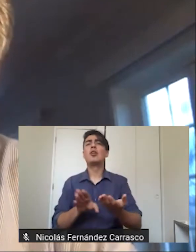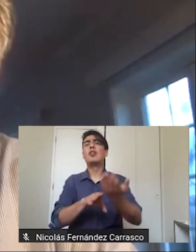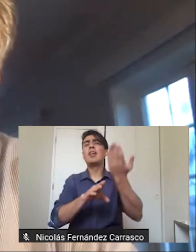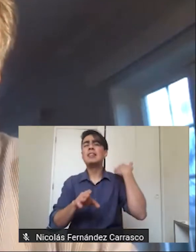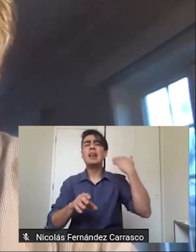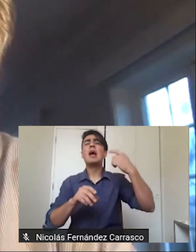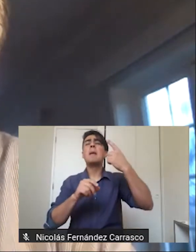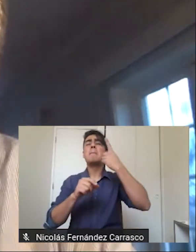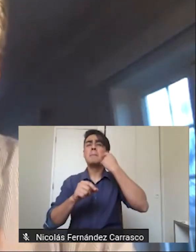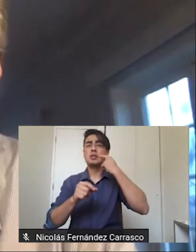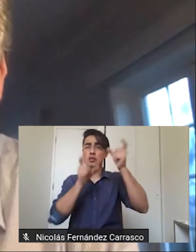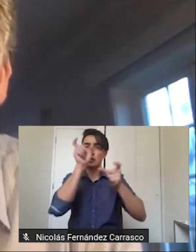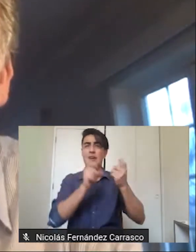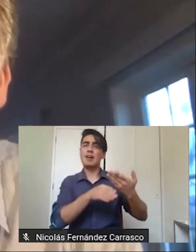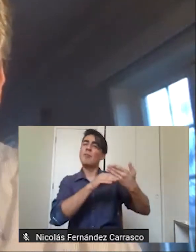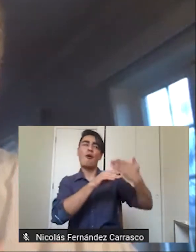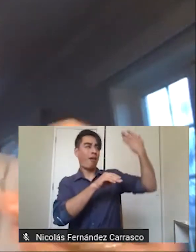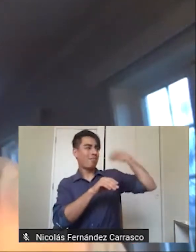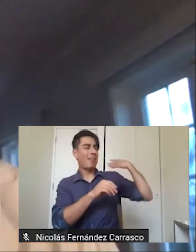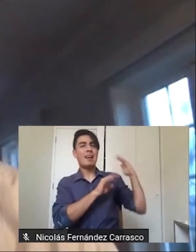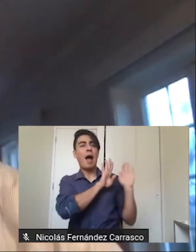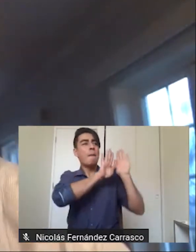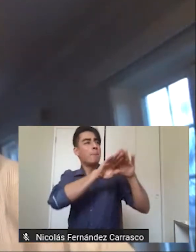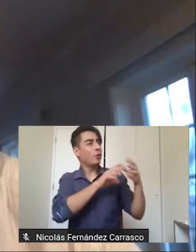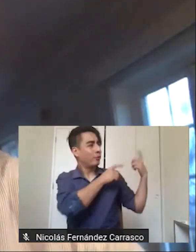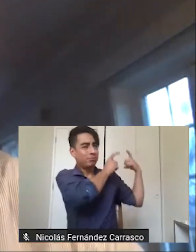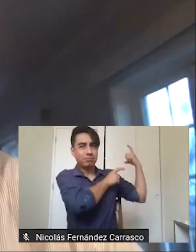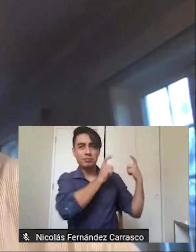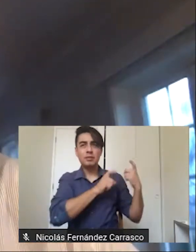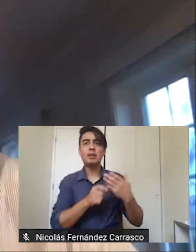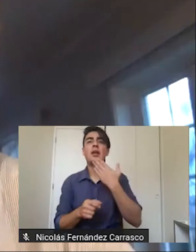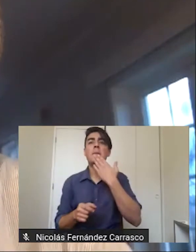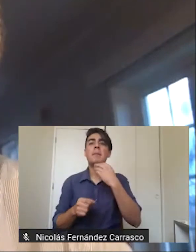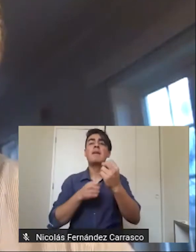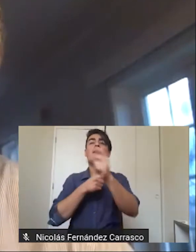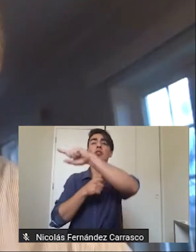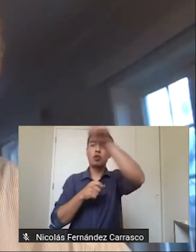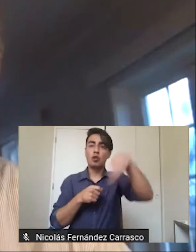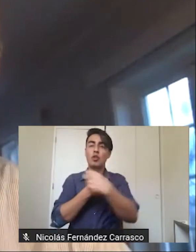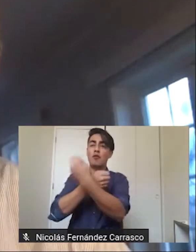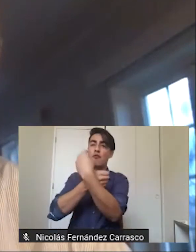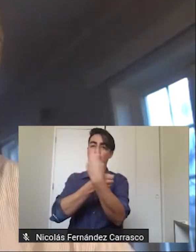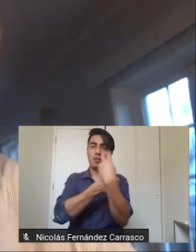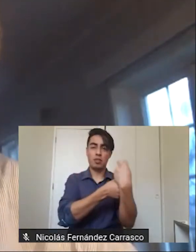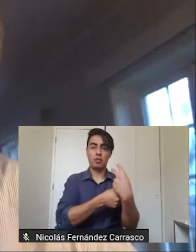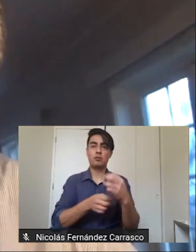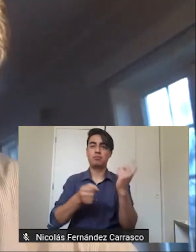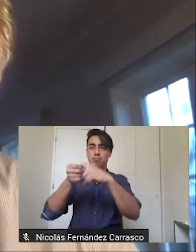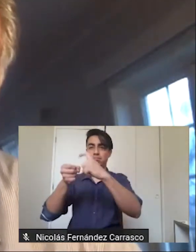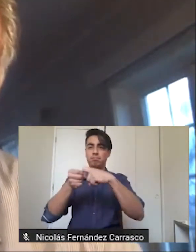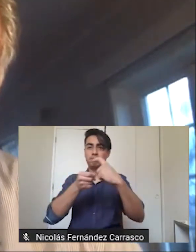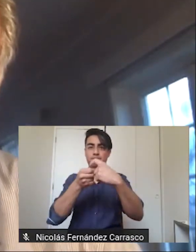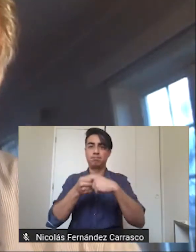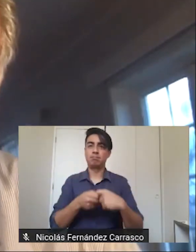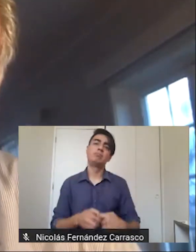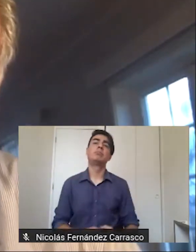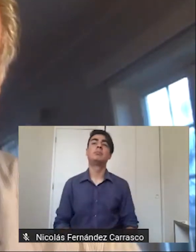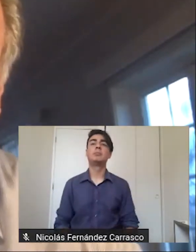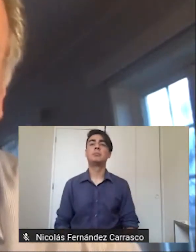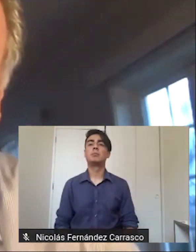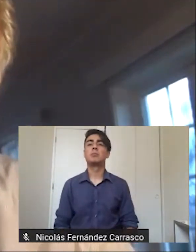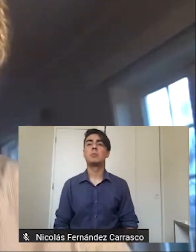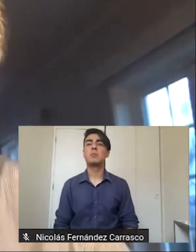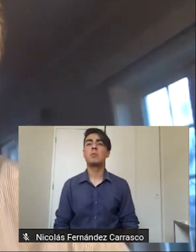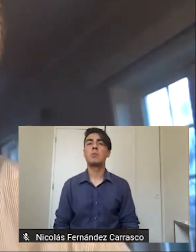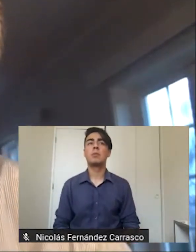y todas nuestras personas, nuestros colegas que nos están escuchando, están viendo. Yo noté tu palabra,